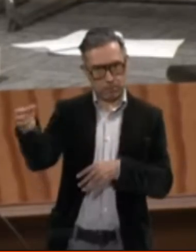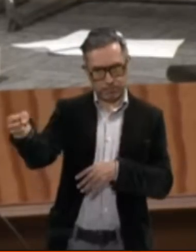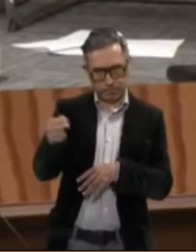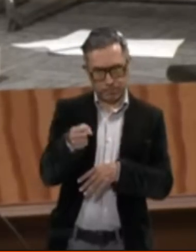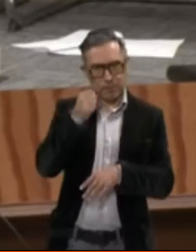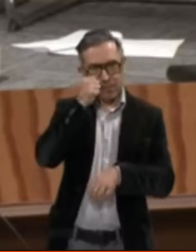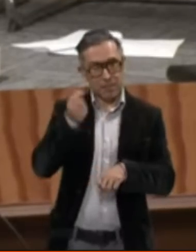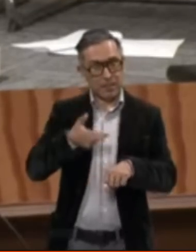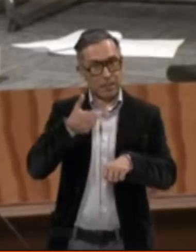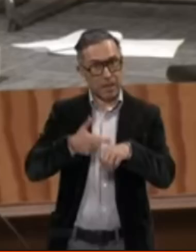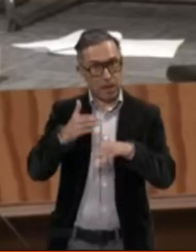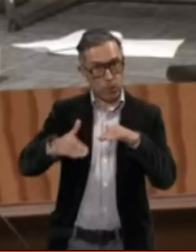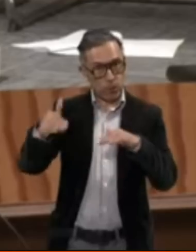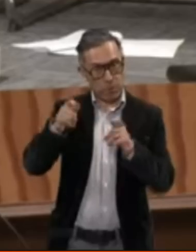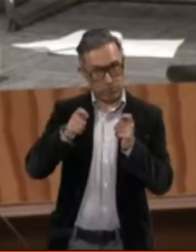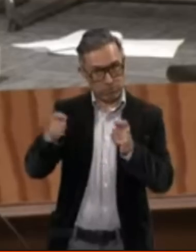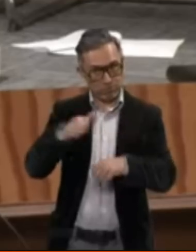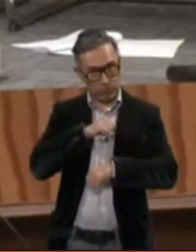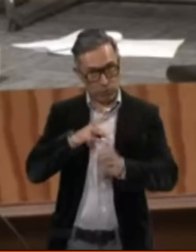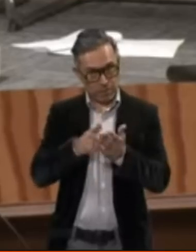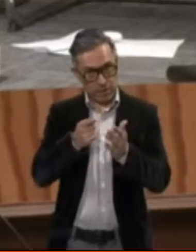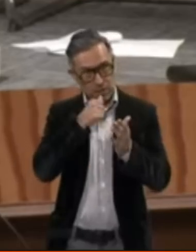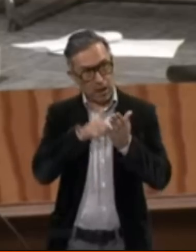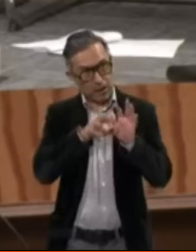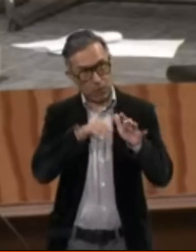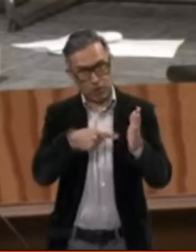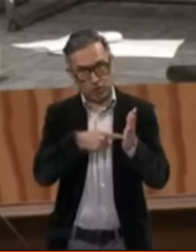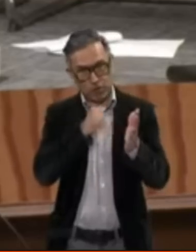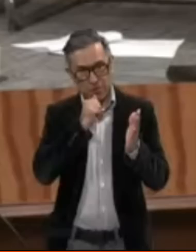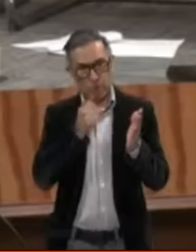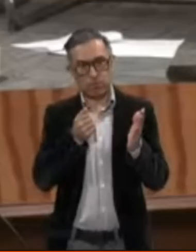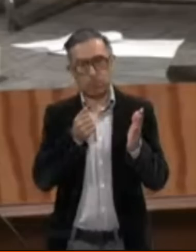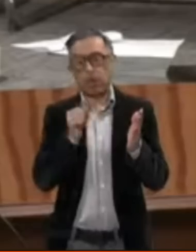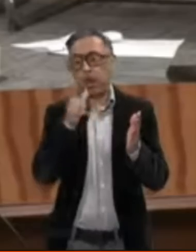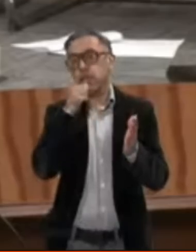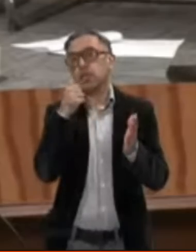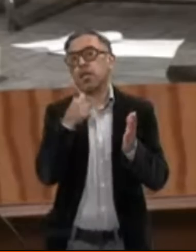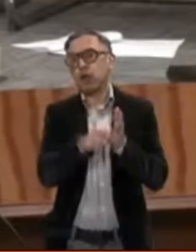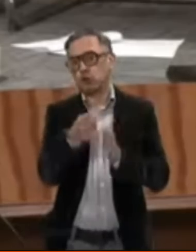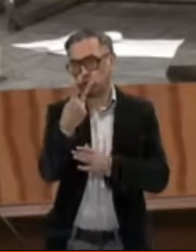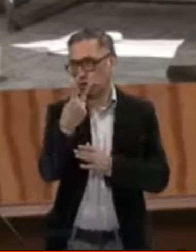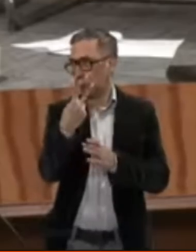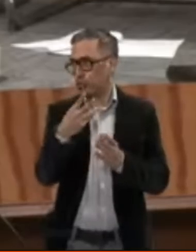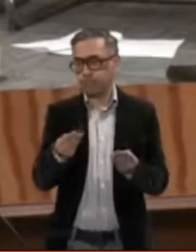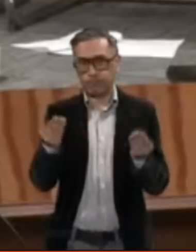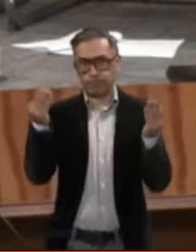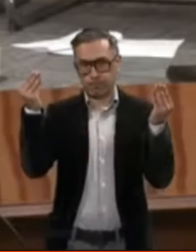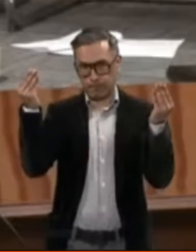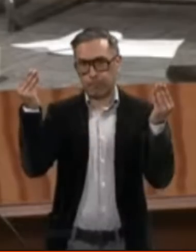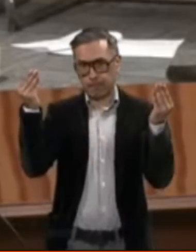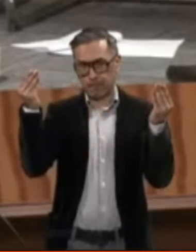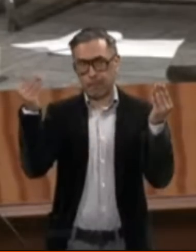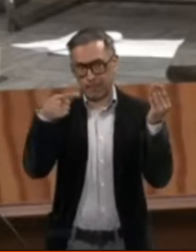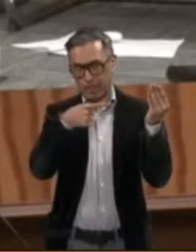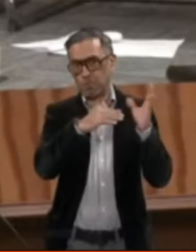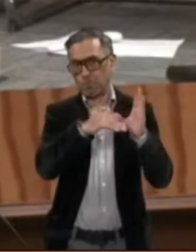la Secretaría Ejecutiva de este Consejo General del INE. Nos enviaron un par de oficios que no dan